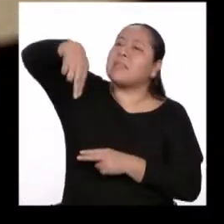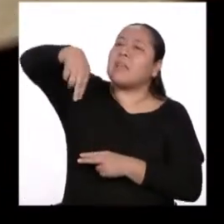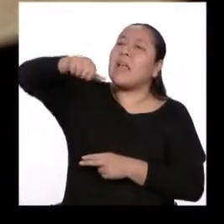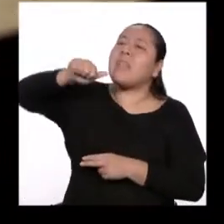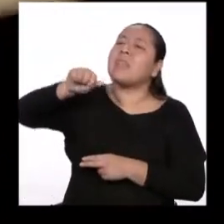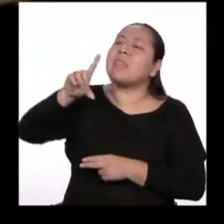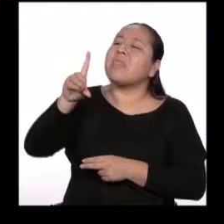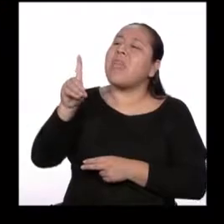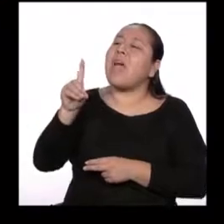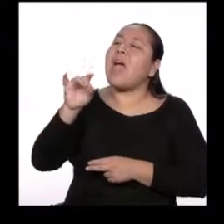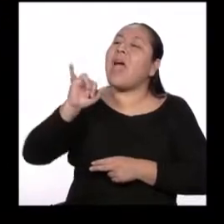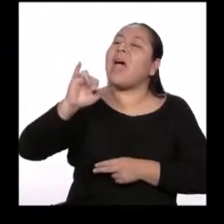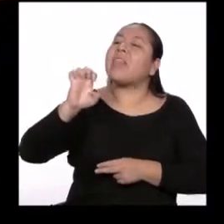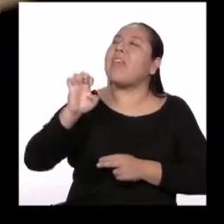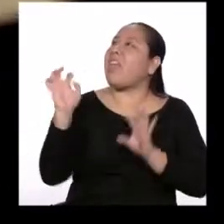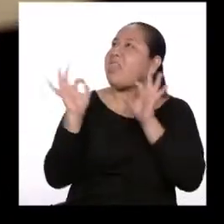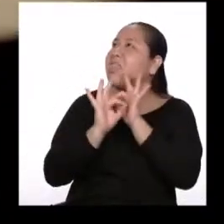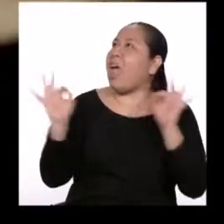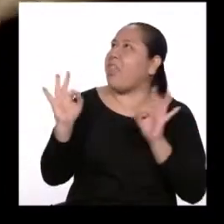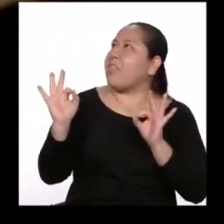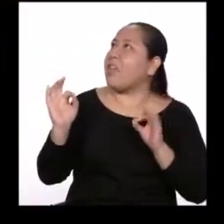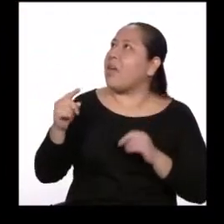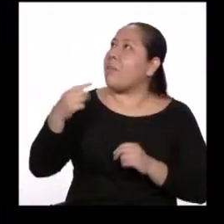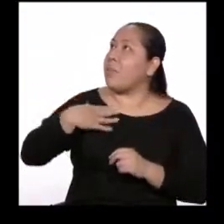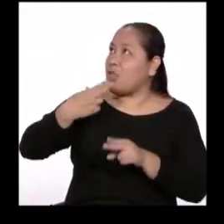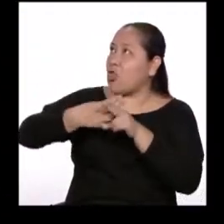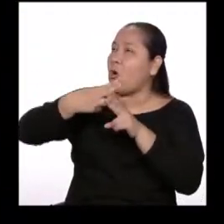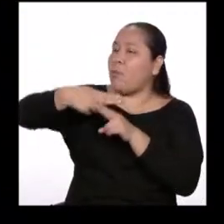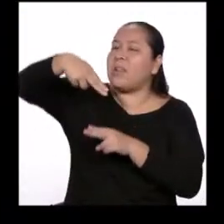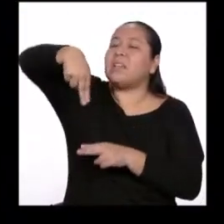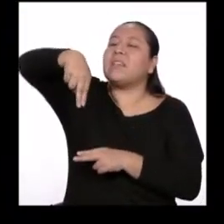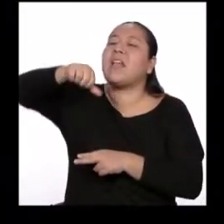llamo... Nadie.